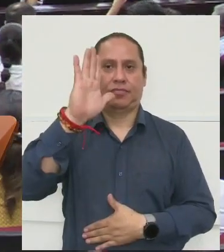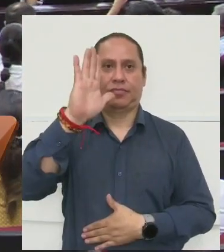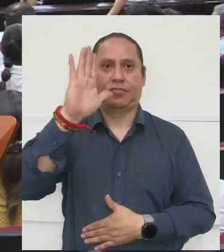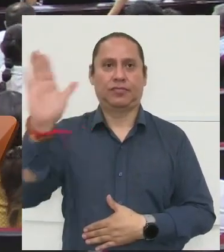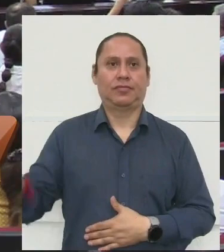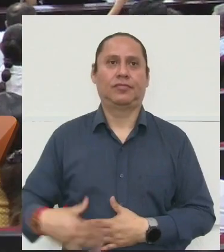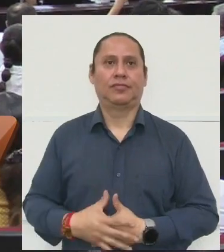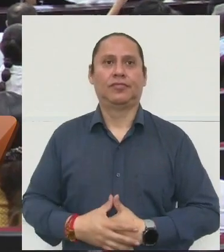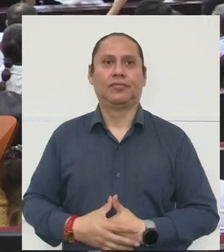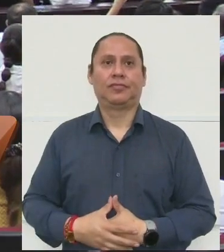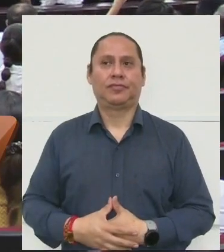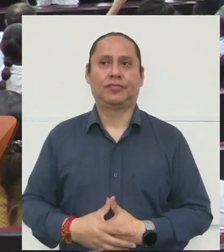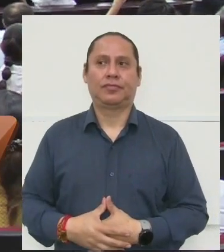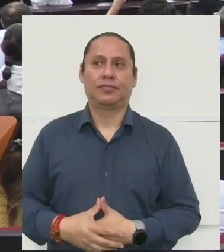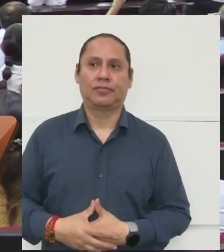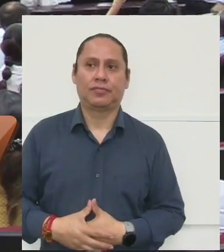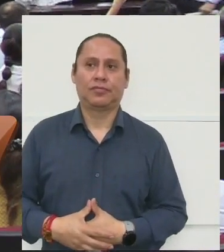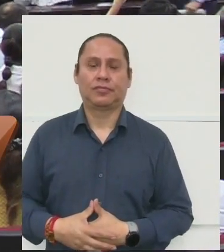la